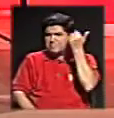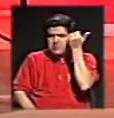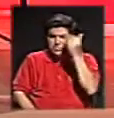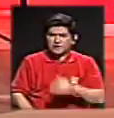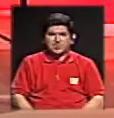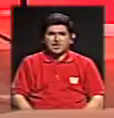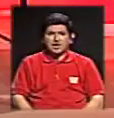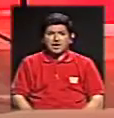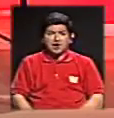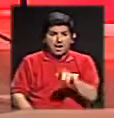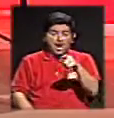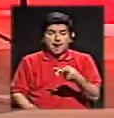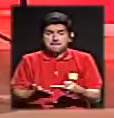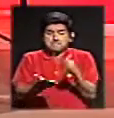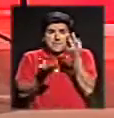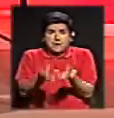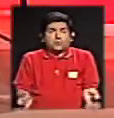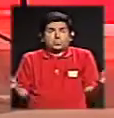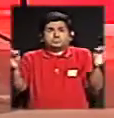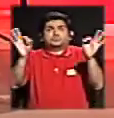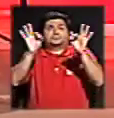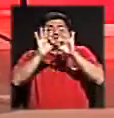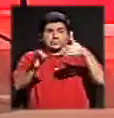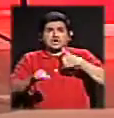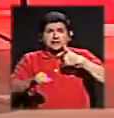un recurso importante para